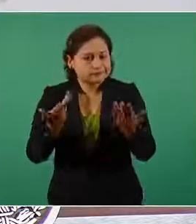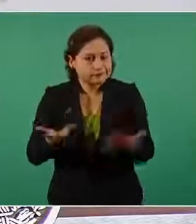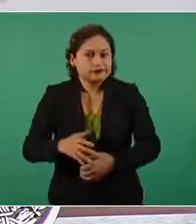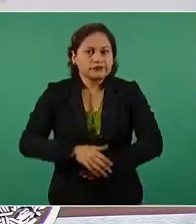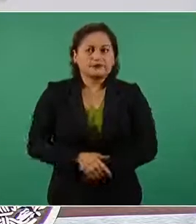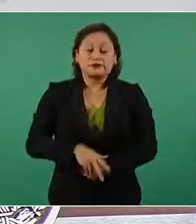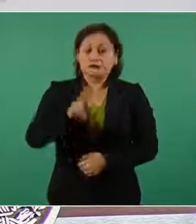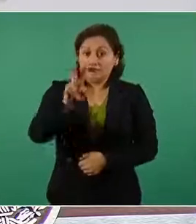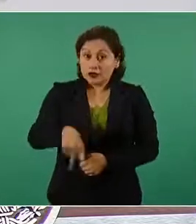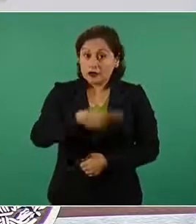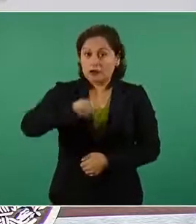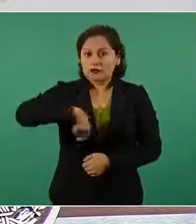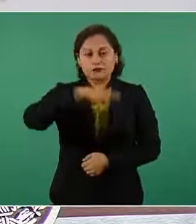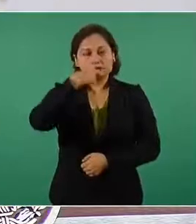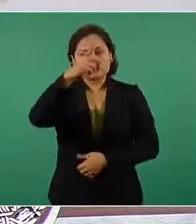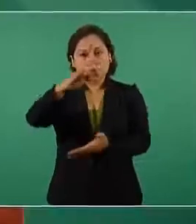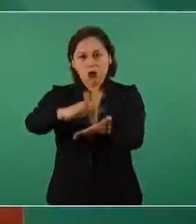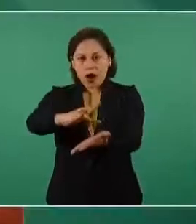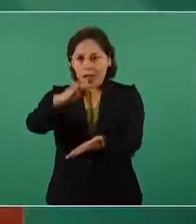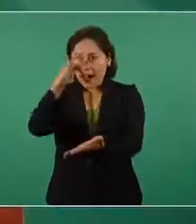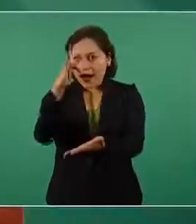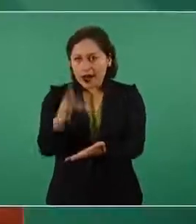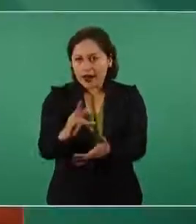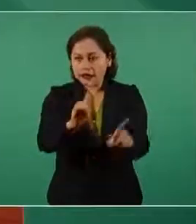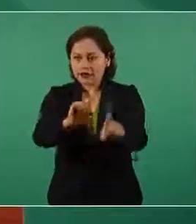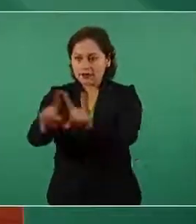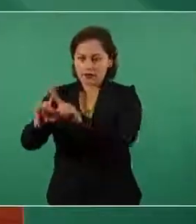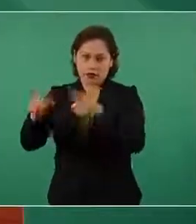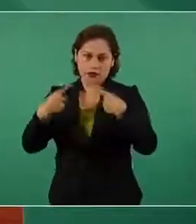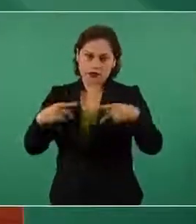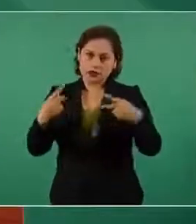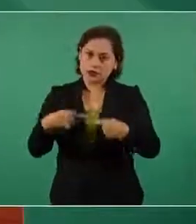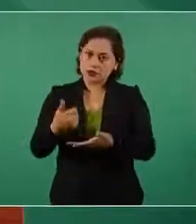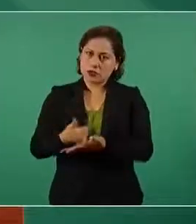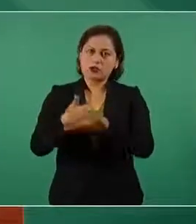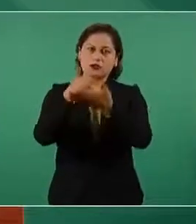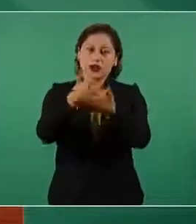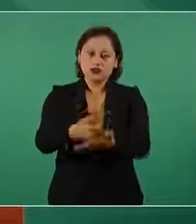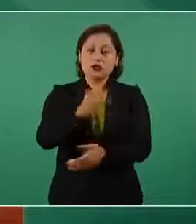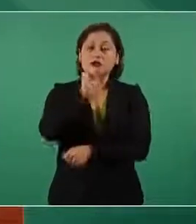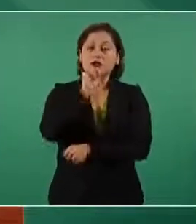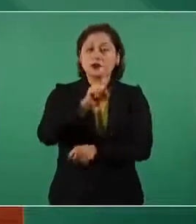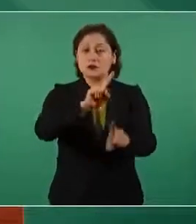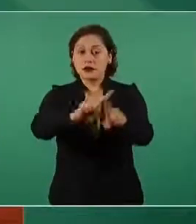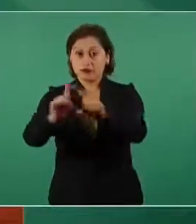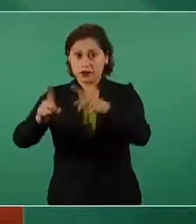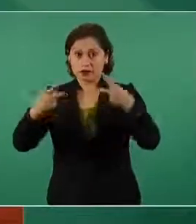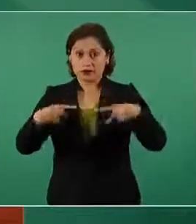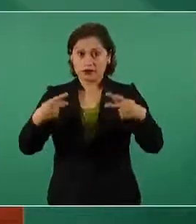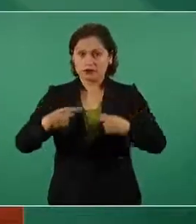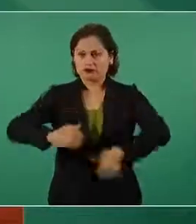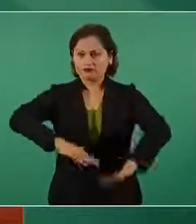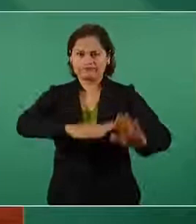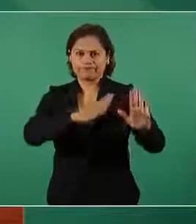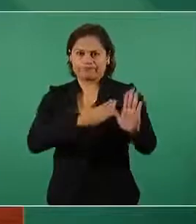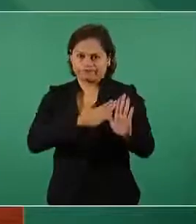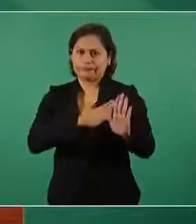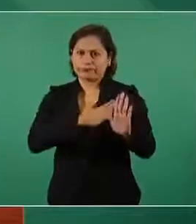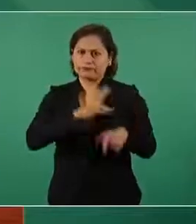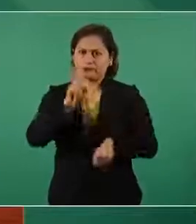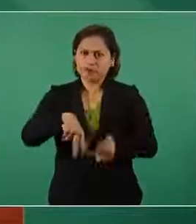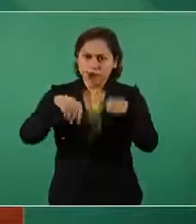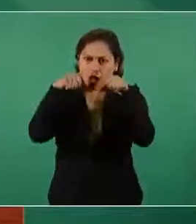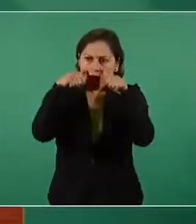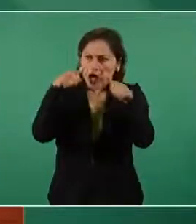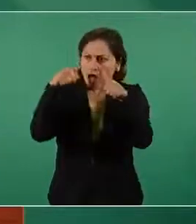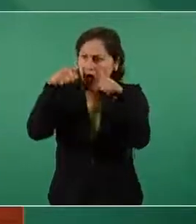alto reconocimiento a la población, que ha actuado con mucho compromiso, con una cultura de la protección